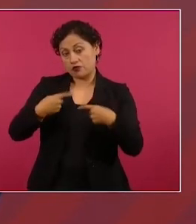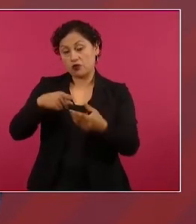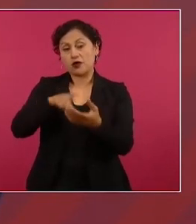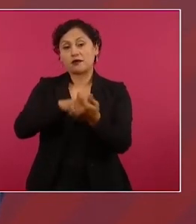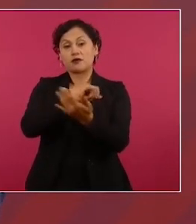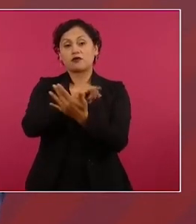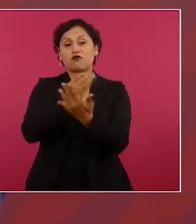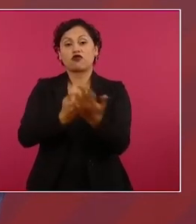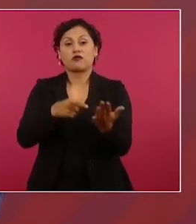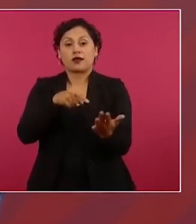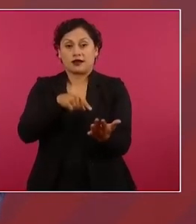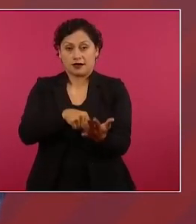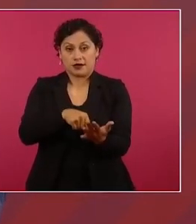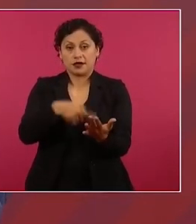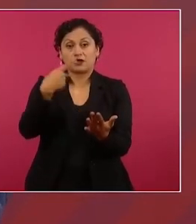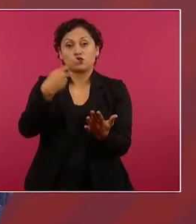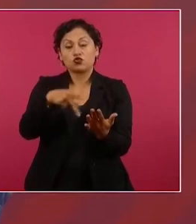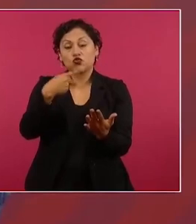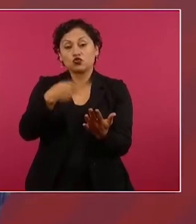y van a